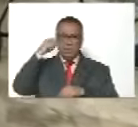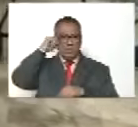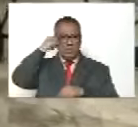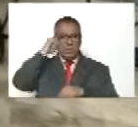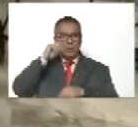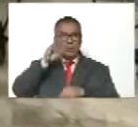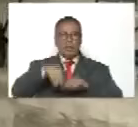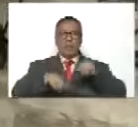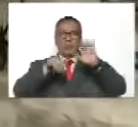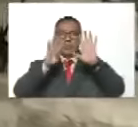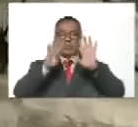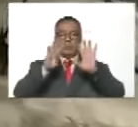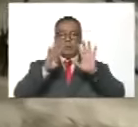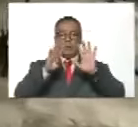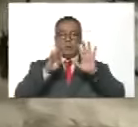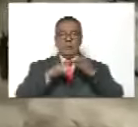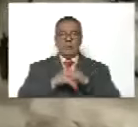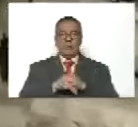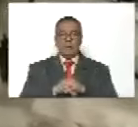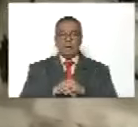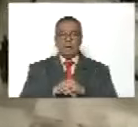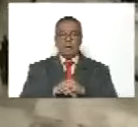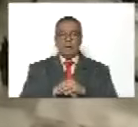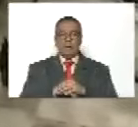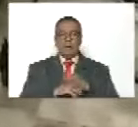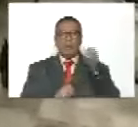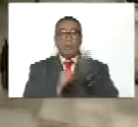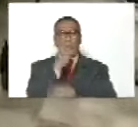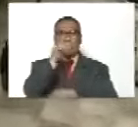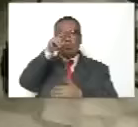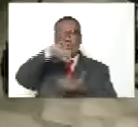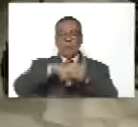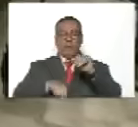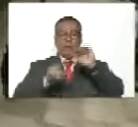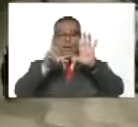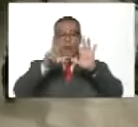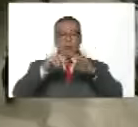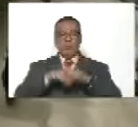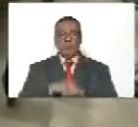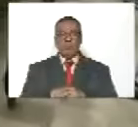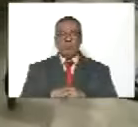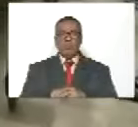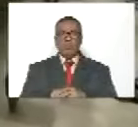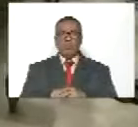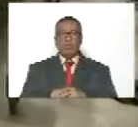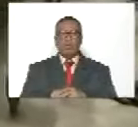el 19... de mayo de 2018,